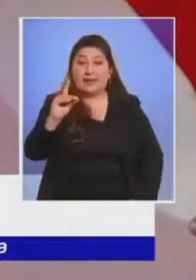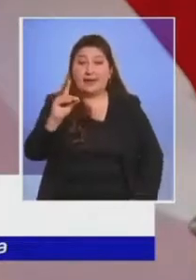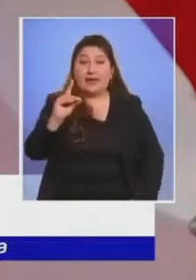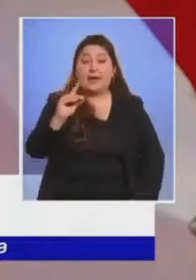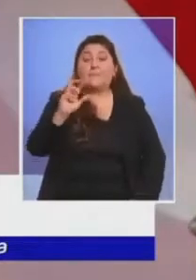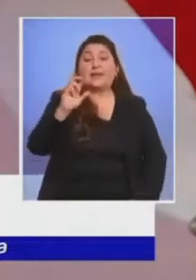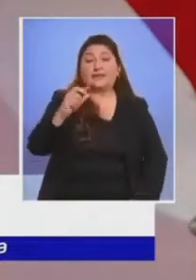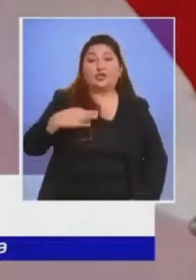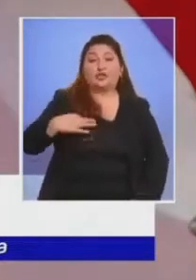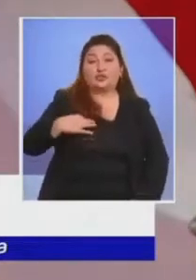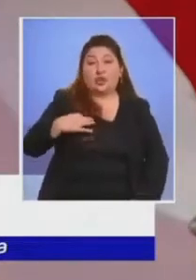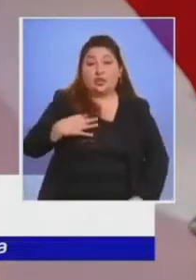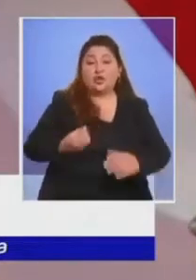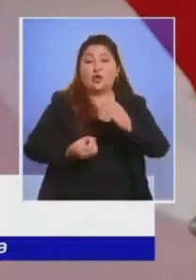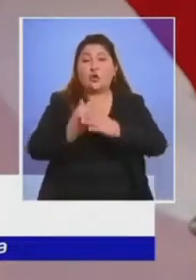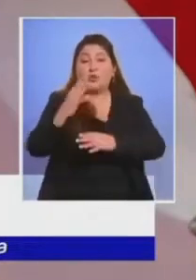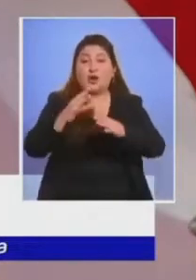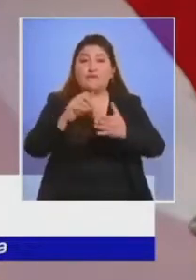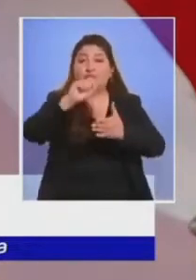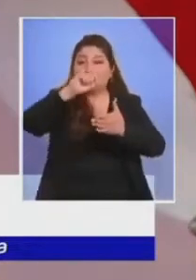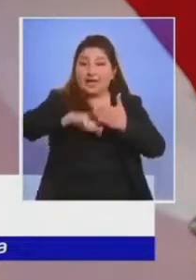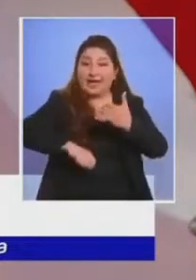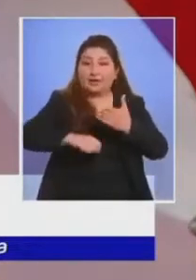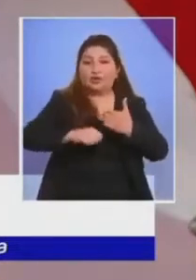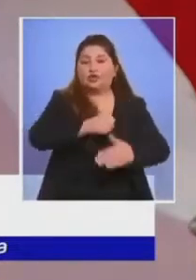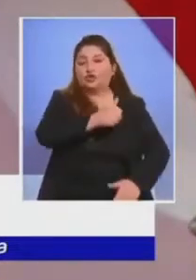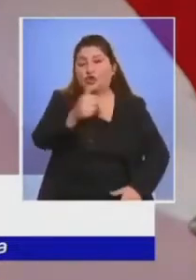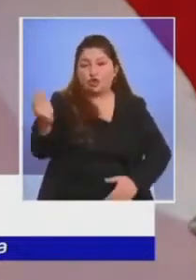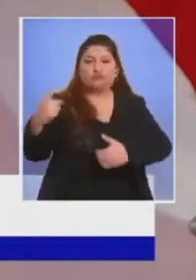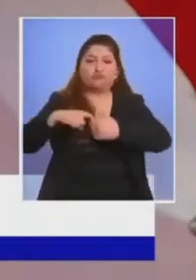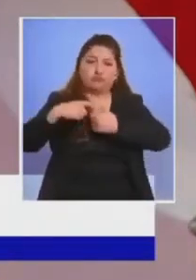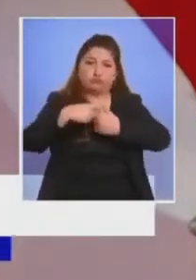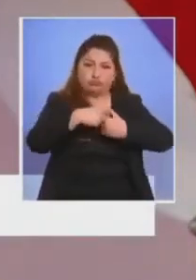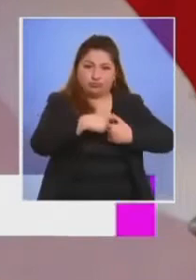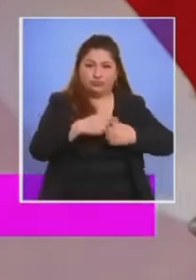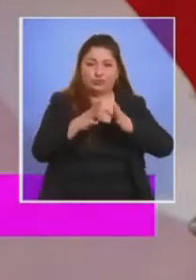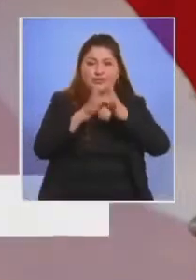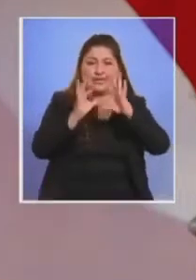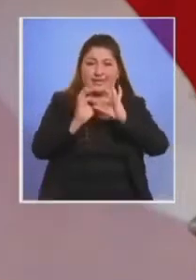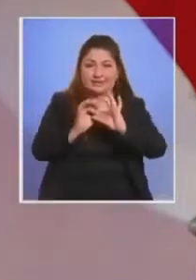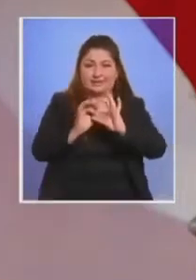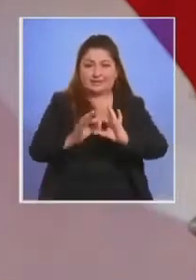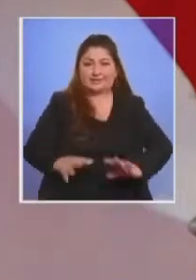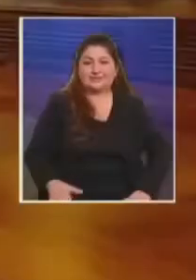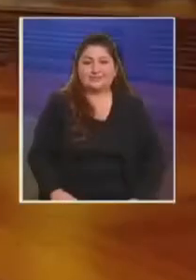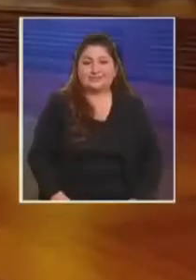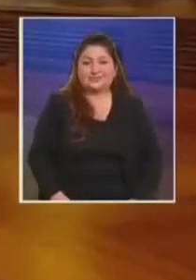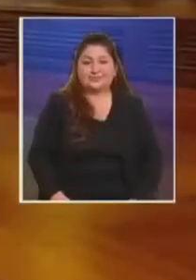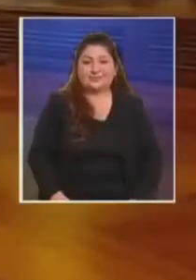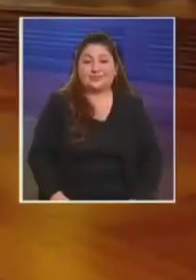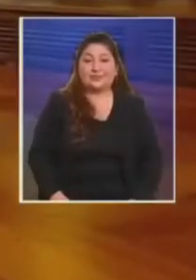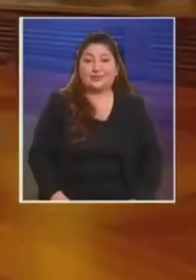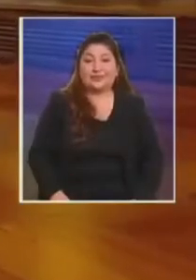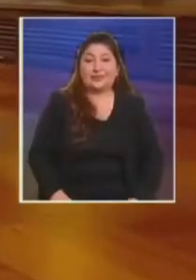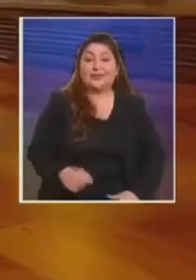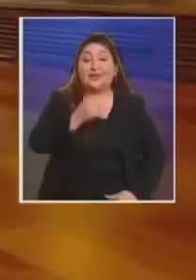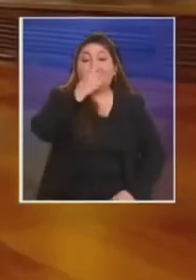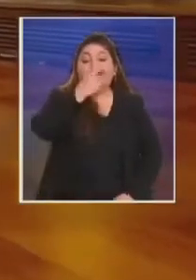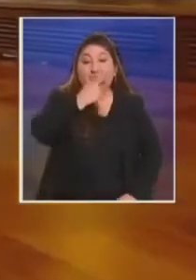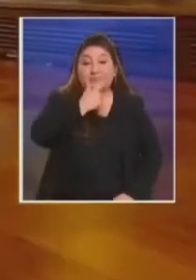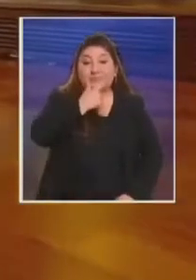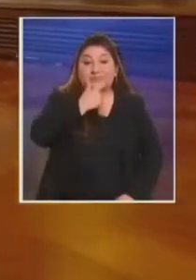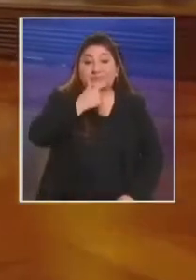Partido Liberal, Nuevo Trato, Casa Chile, y de todos quienes se suman. Así es que muchas gracias. Señor Sebastián Sichel, en Chile